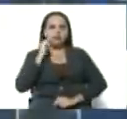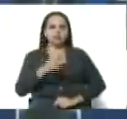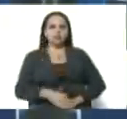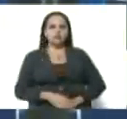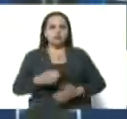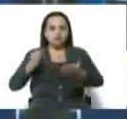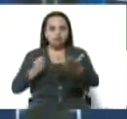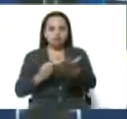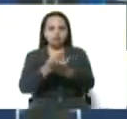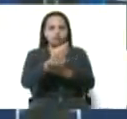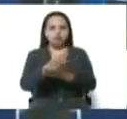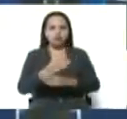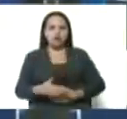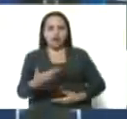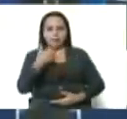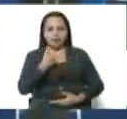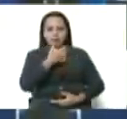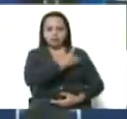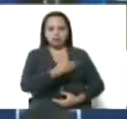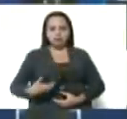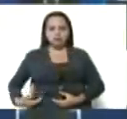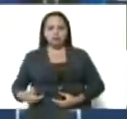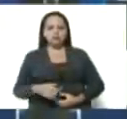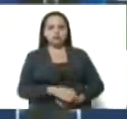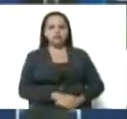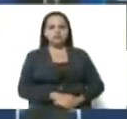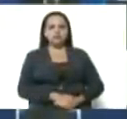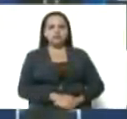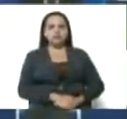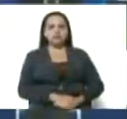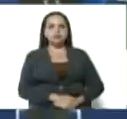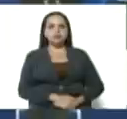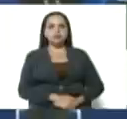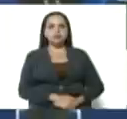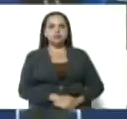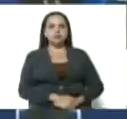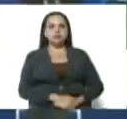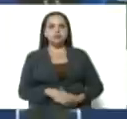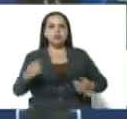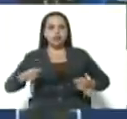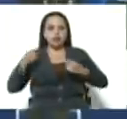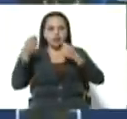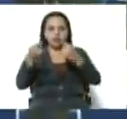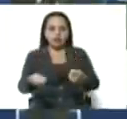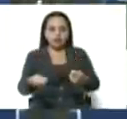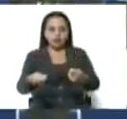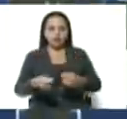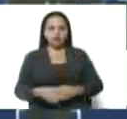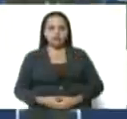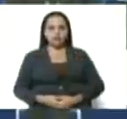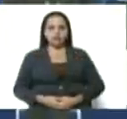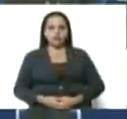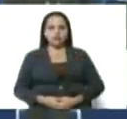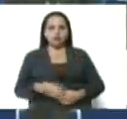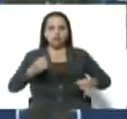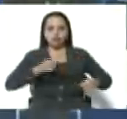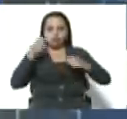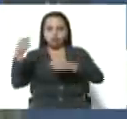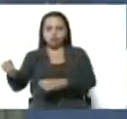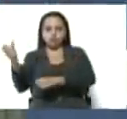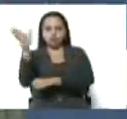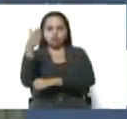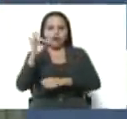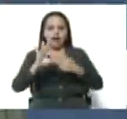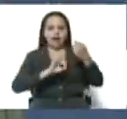lealtad a mí como comandante en jefe y le entregan su estandarte de mando a